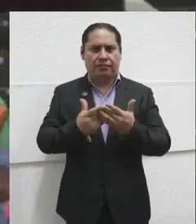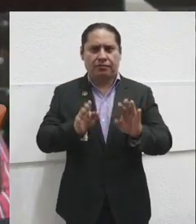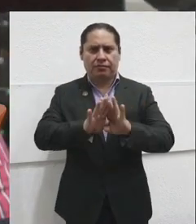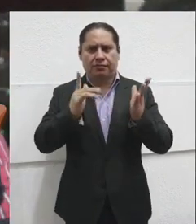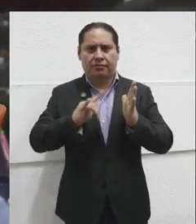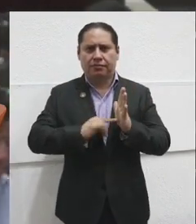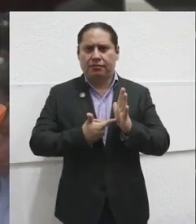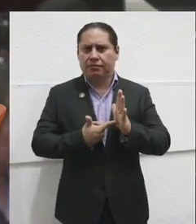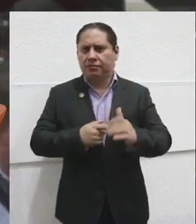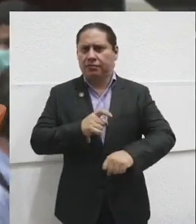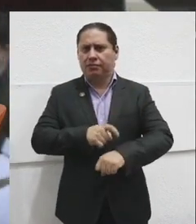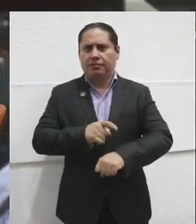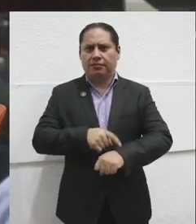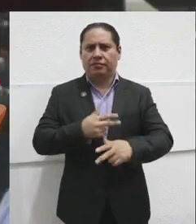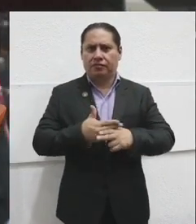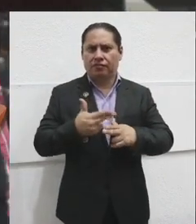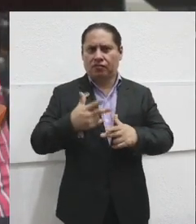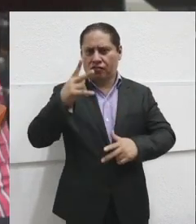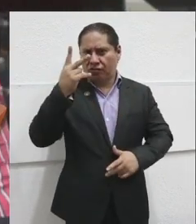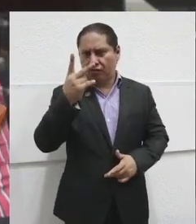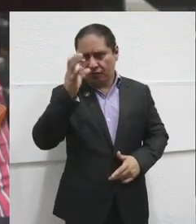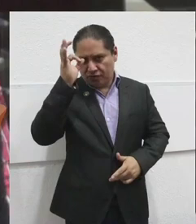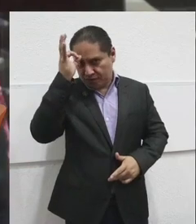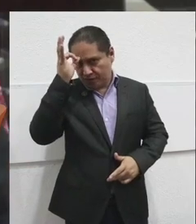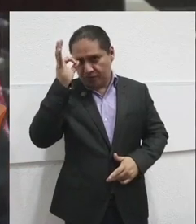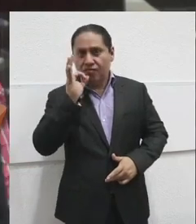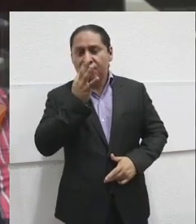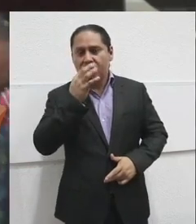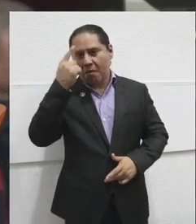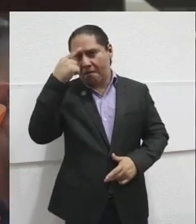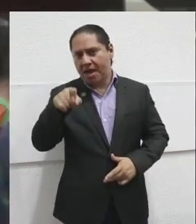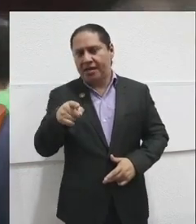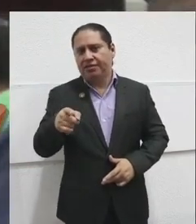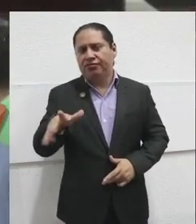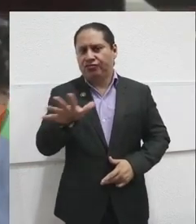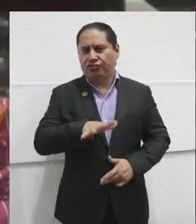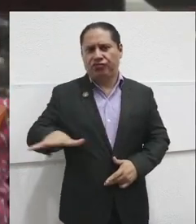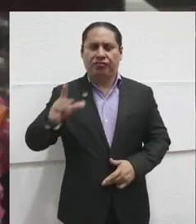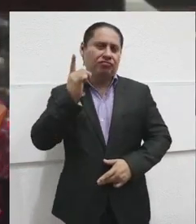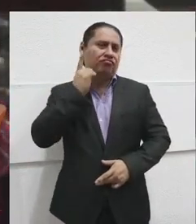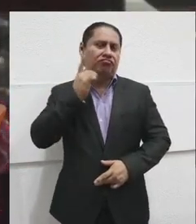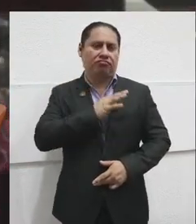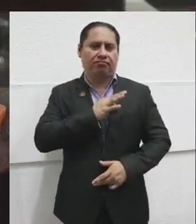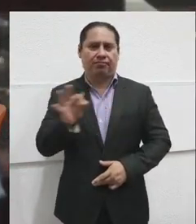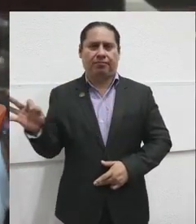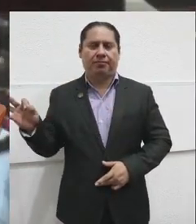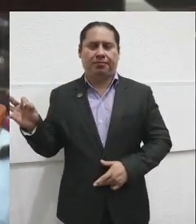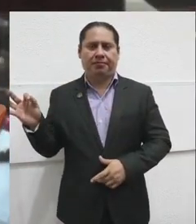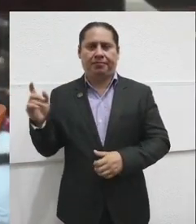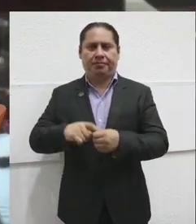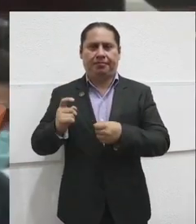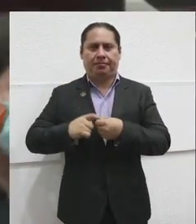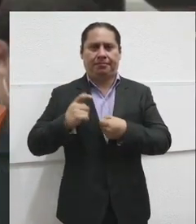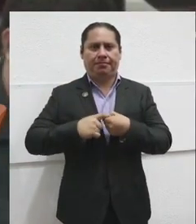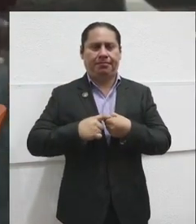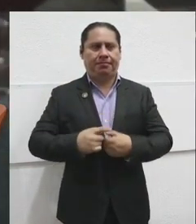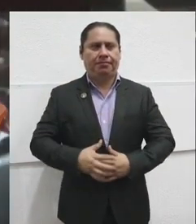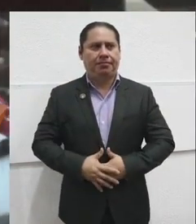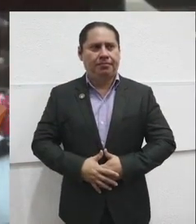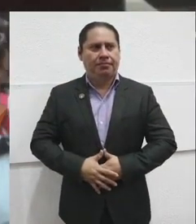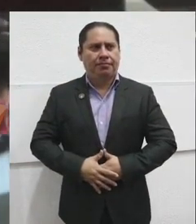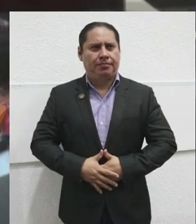sistema electrónico hasta por 2 minutos para que las diputadas y los diputados registren su